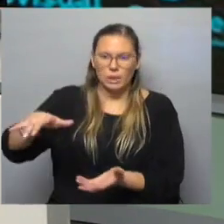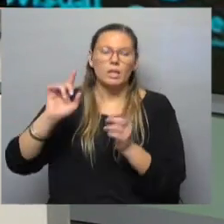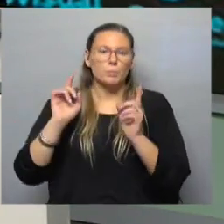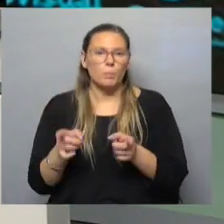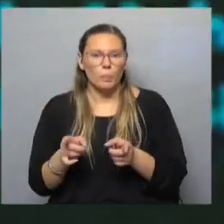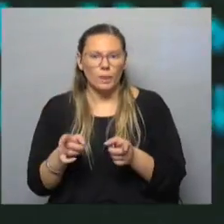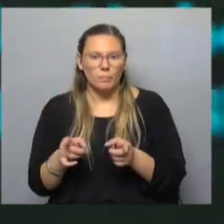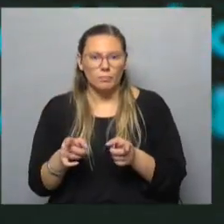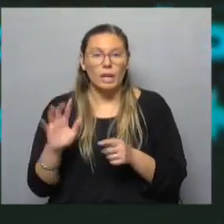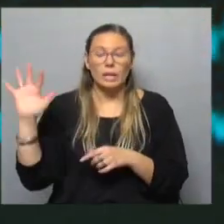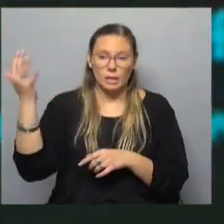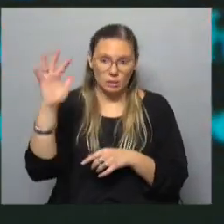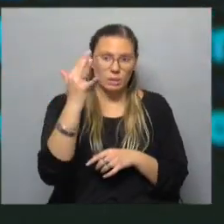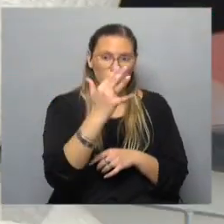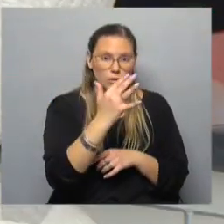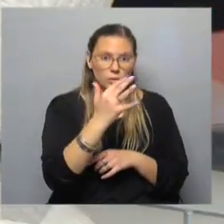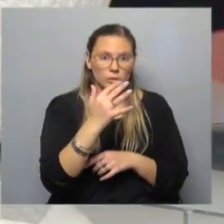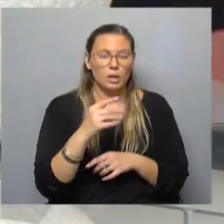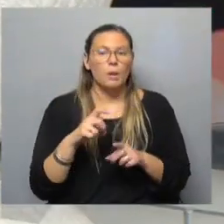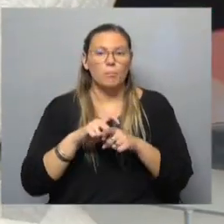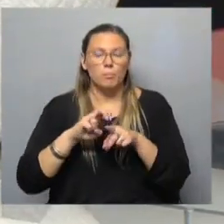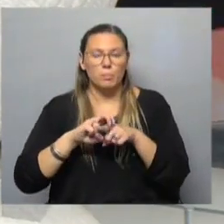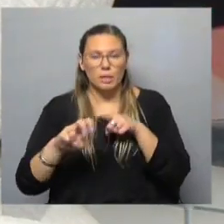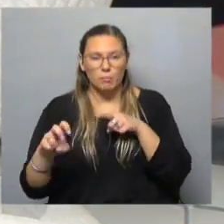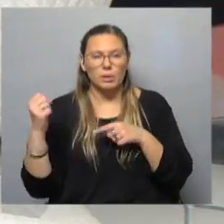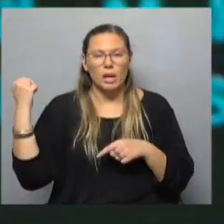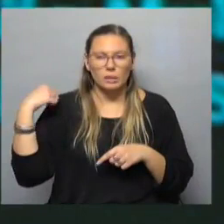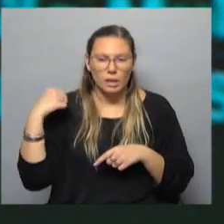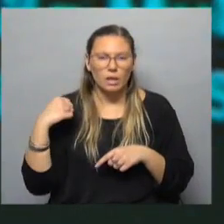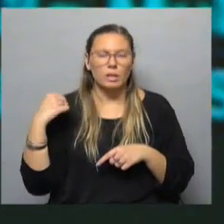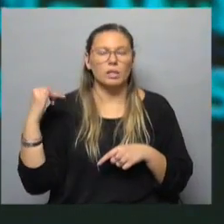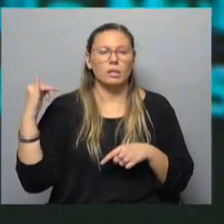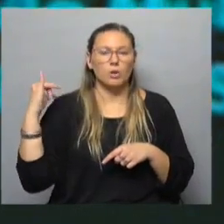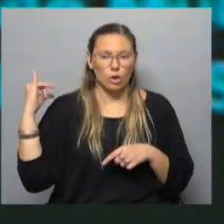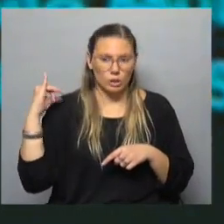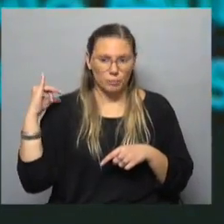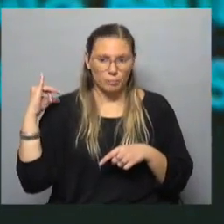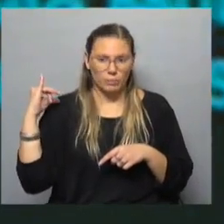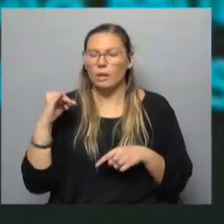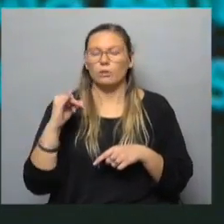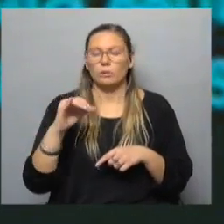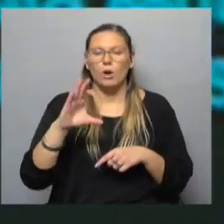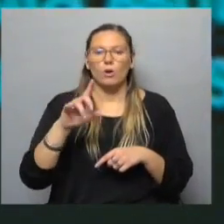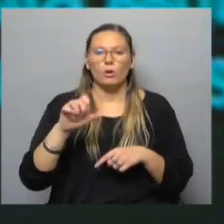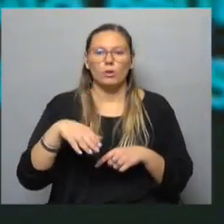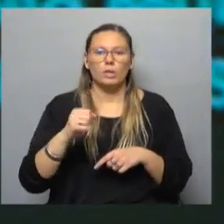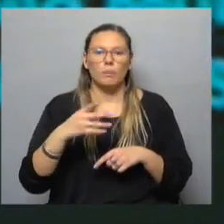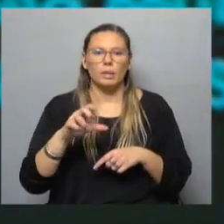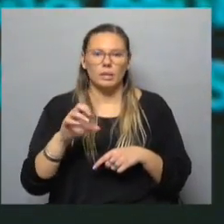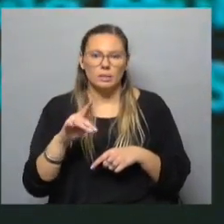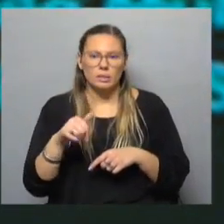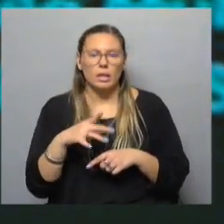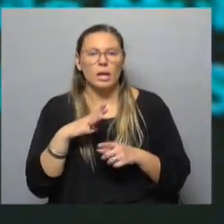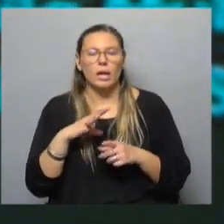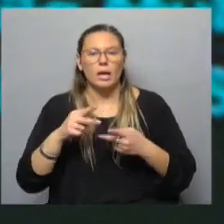también en el interior, Piriápolis, Atlántida y Colonia Valdense. En Cinemateca las funciones van a contar con